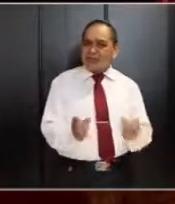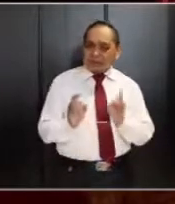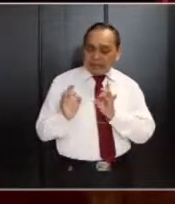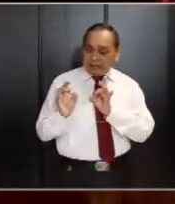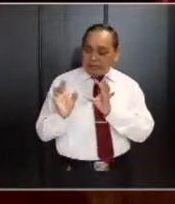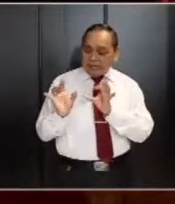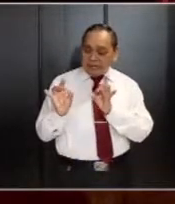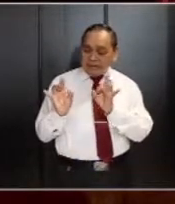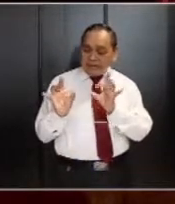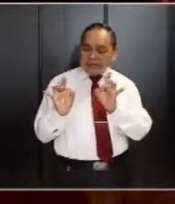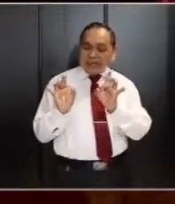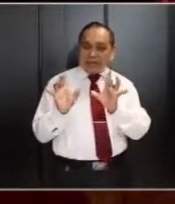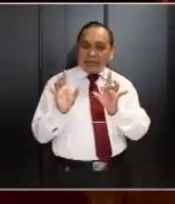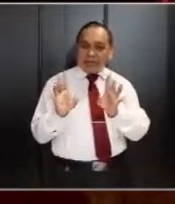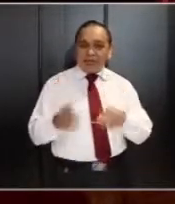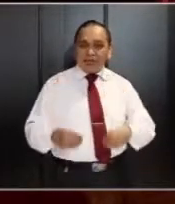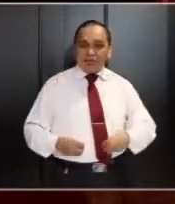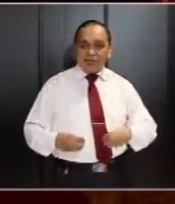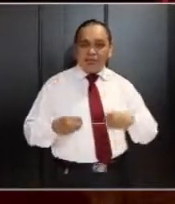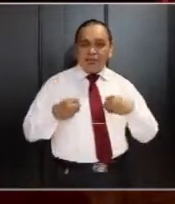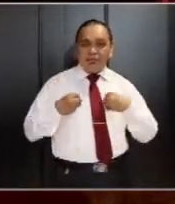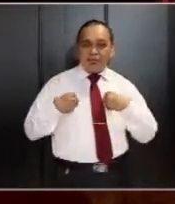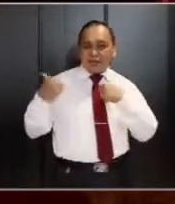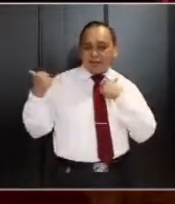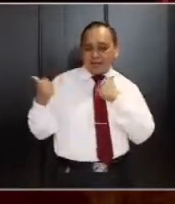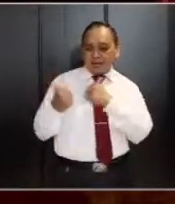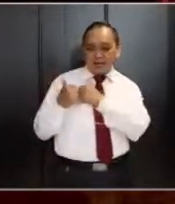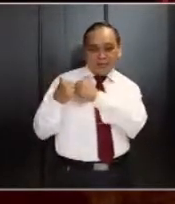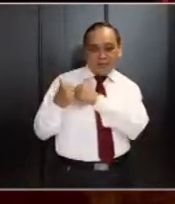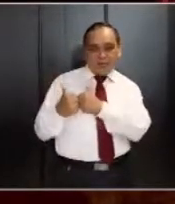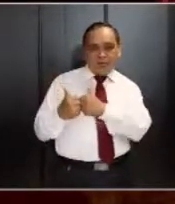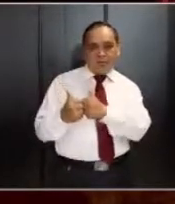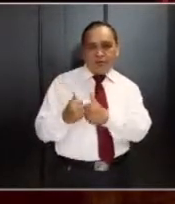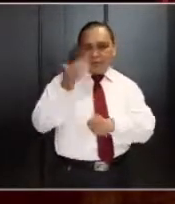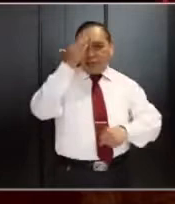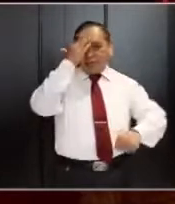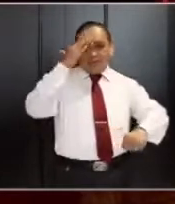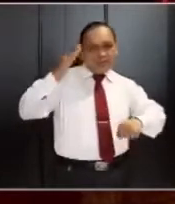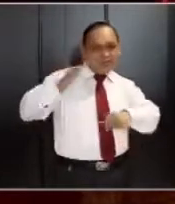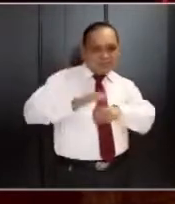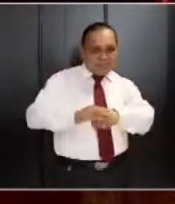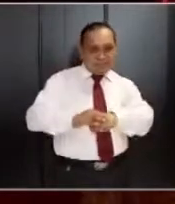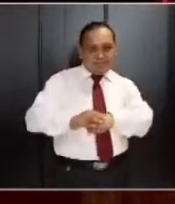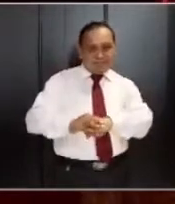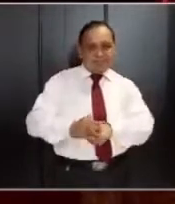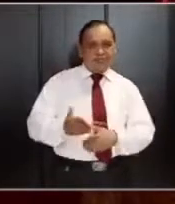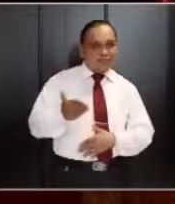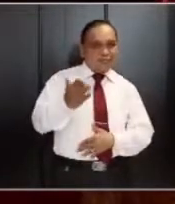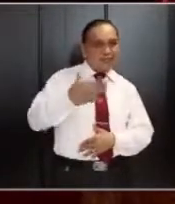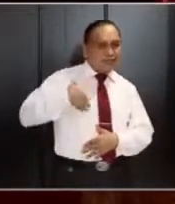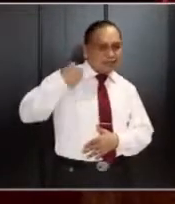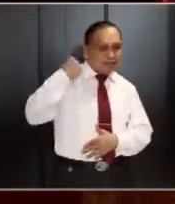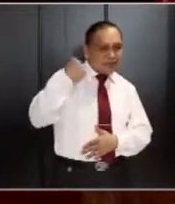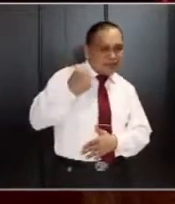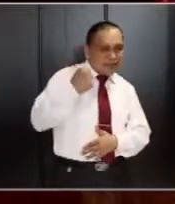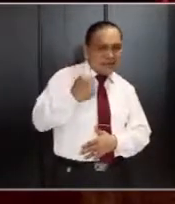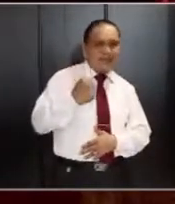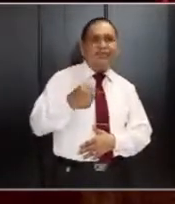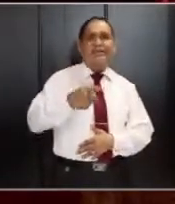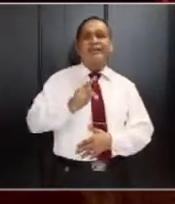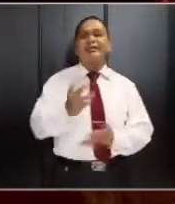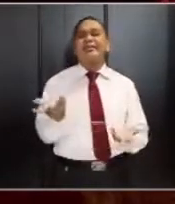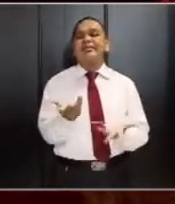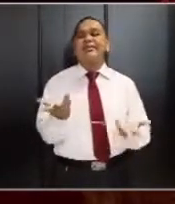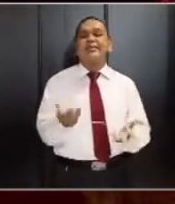que en la vida viví con arrojo. Esos son los que valen la pena cuando tú te atreves a hacer un cambio tan